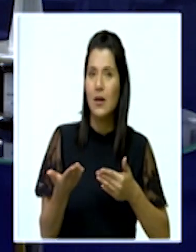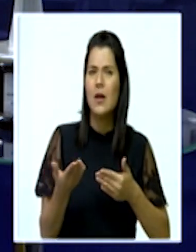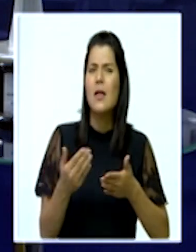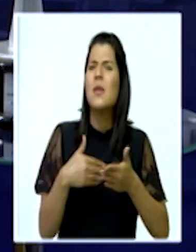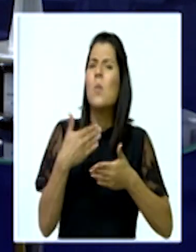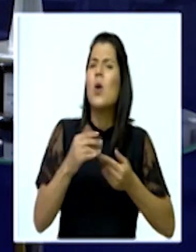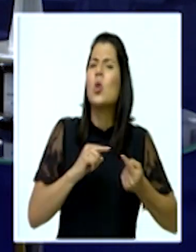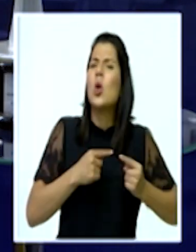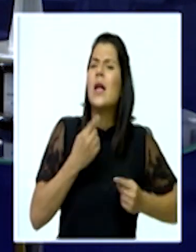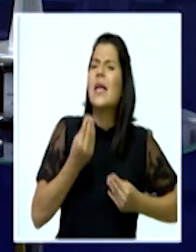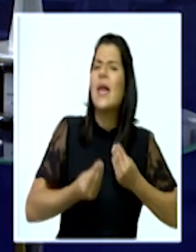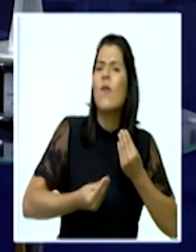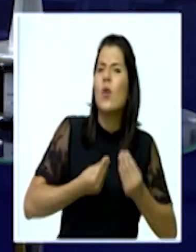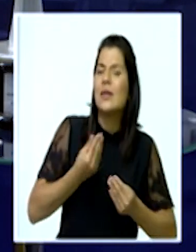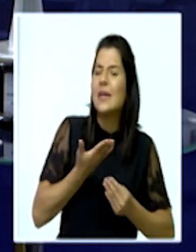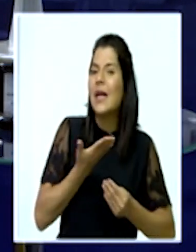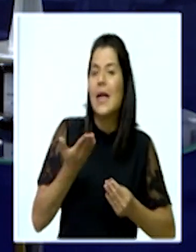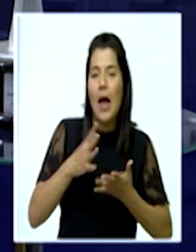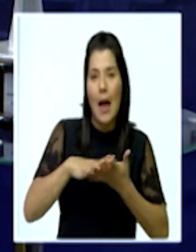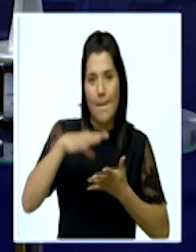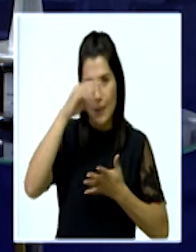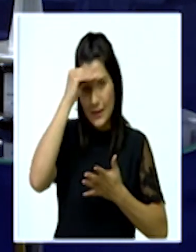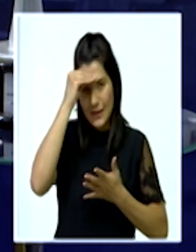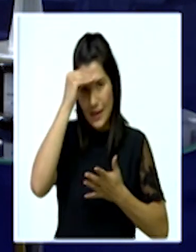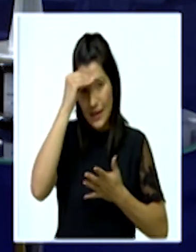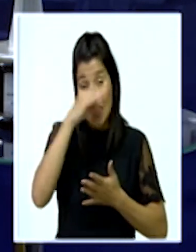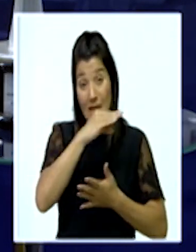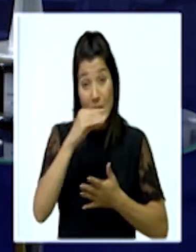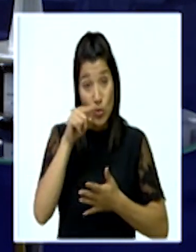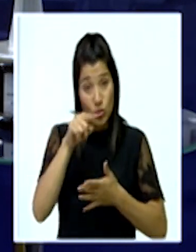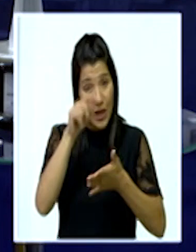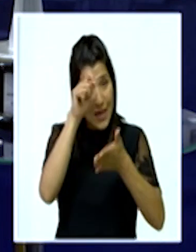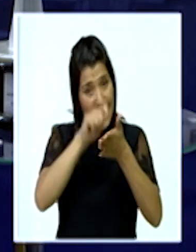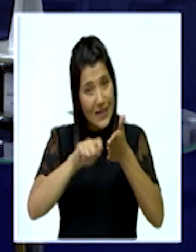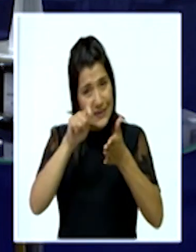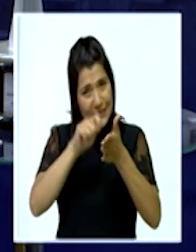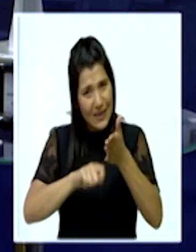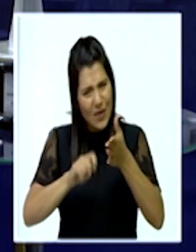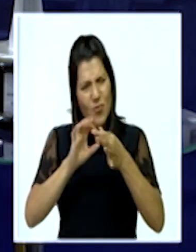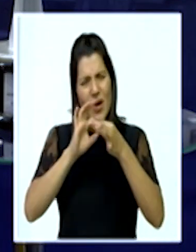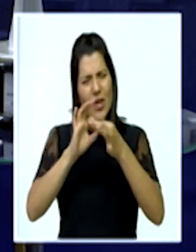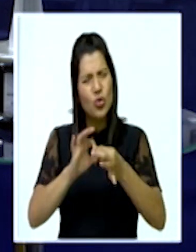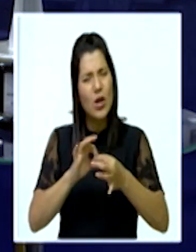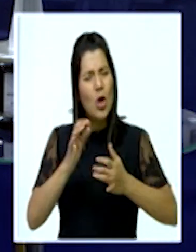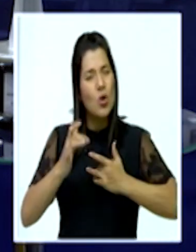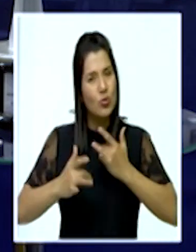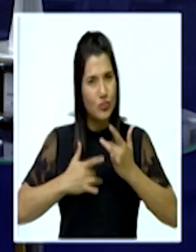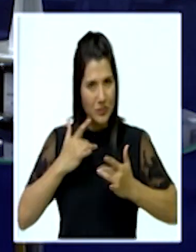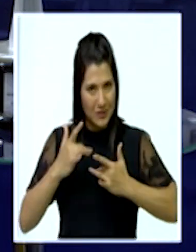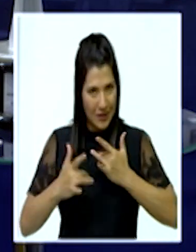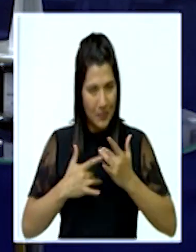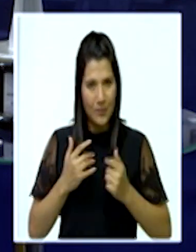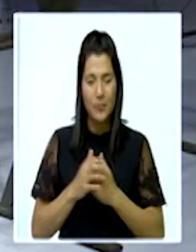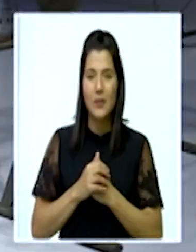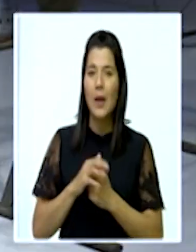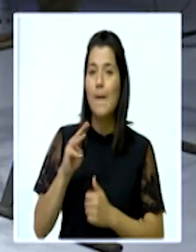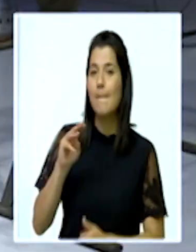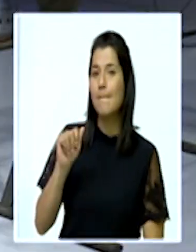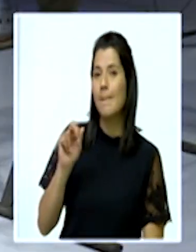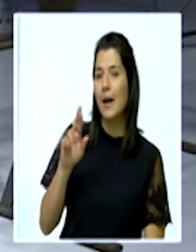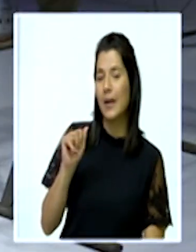a hacer y qué voy a aprender? Y escriba sobre lo que el dolor le está enseñando. María